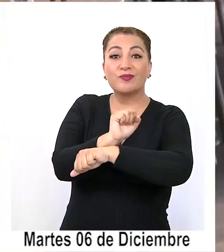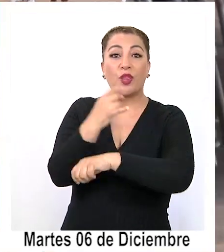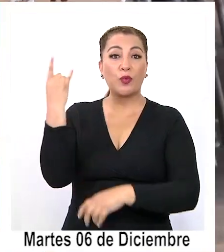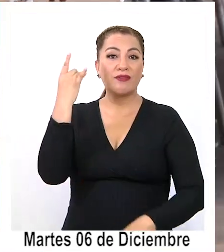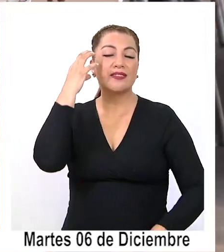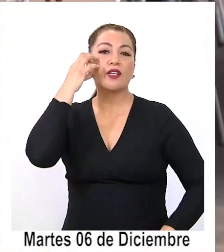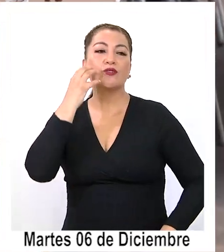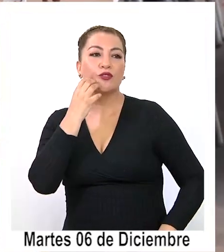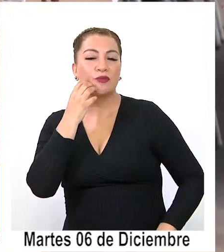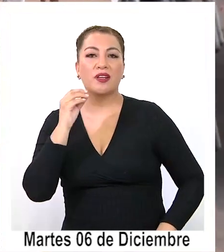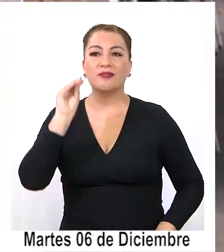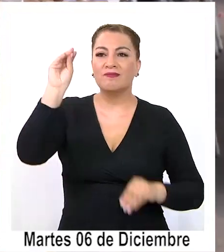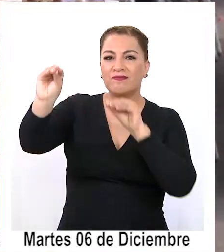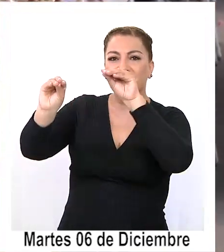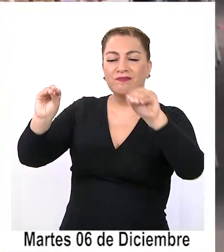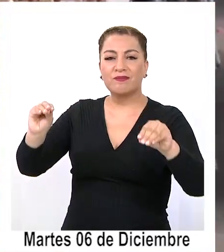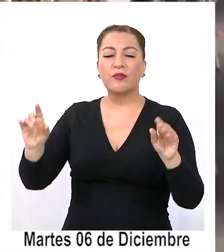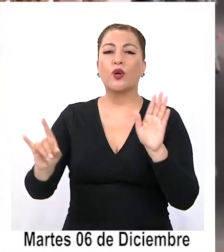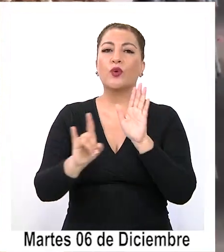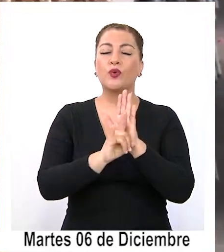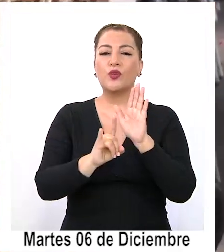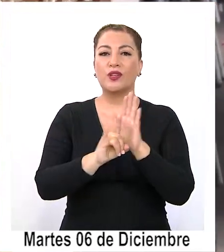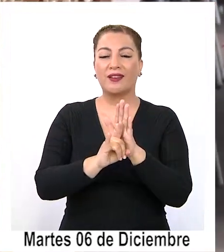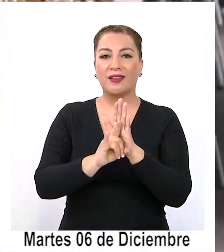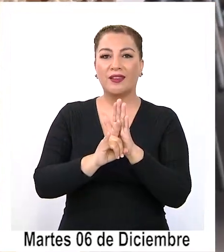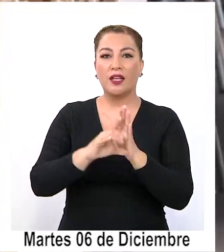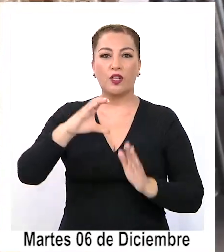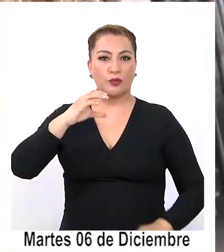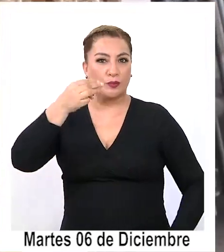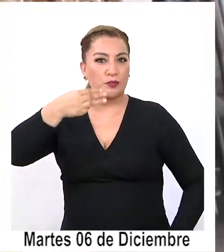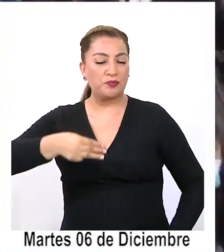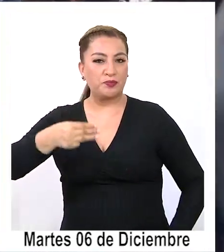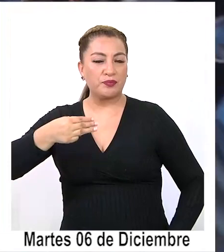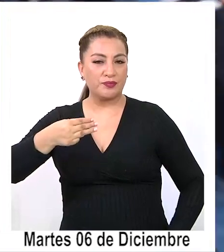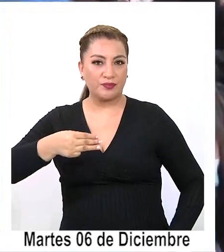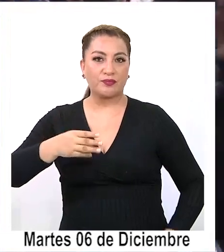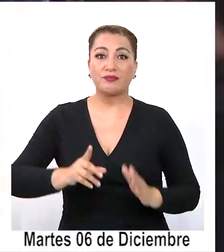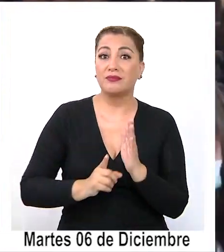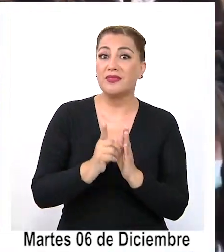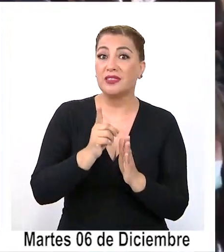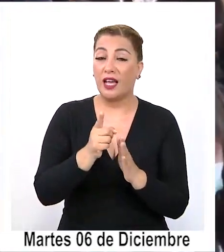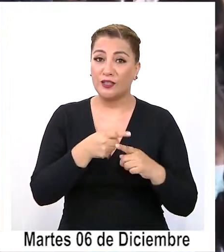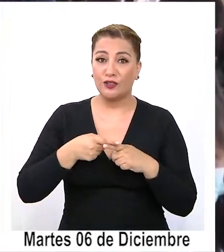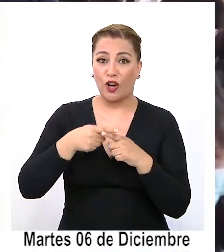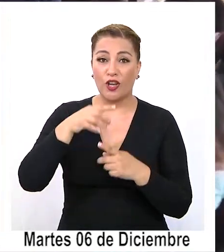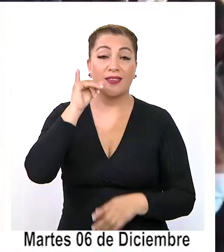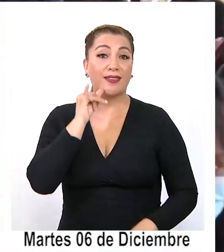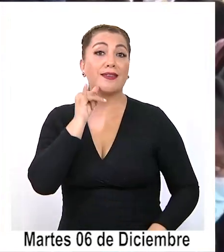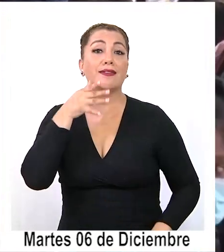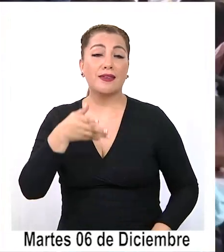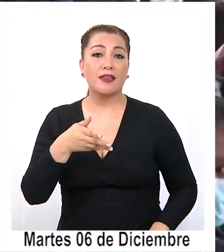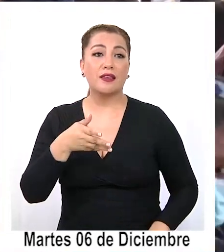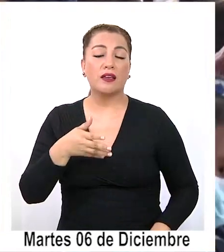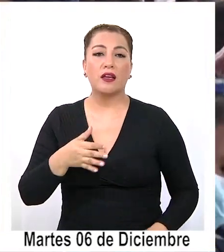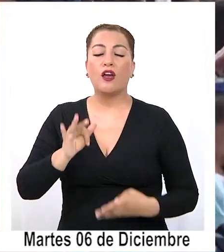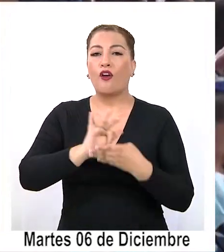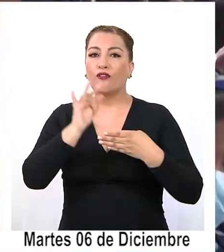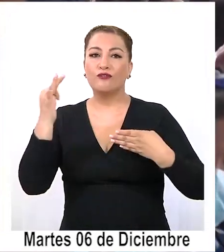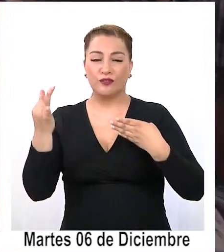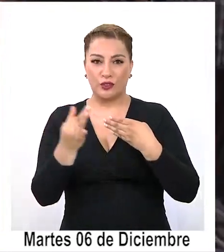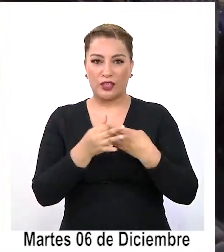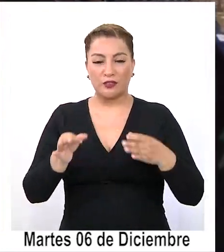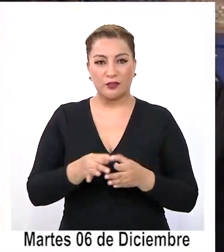UNAP, convocados por la unidad extraescolar de la Corporación Municipal de Desarrollo Social de Iquique y la Fundación